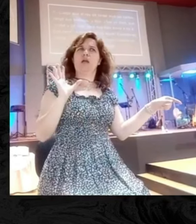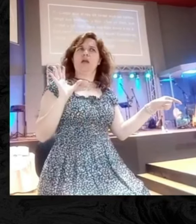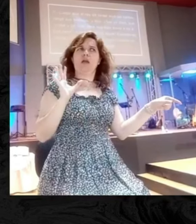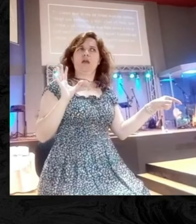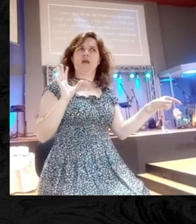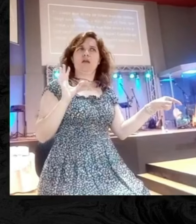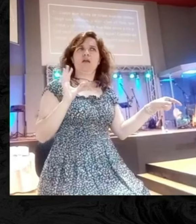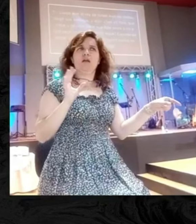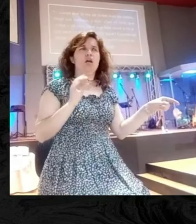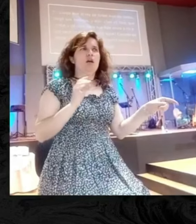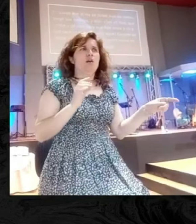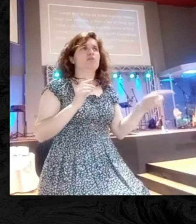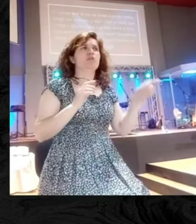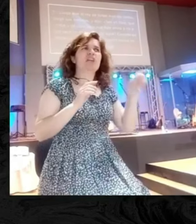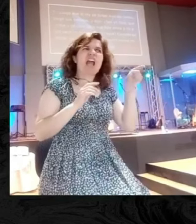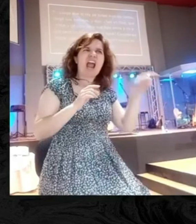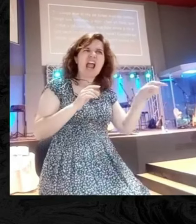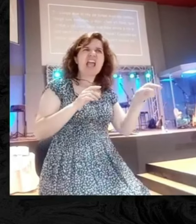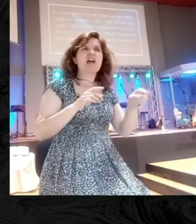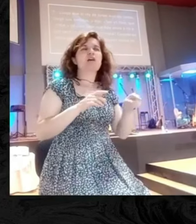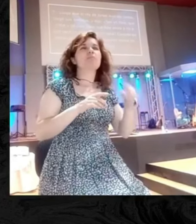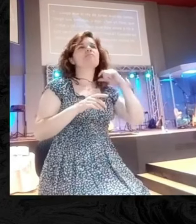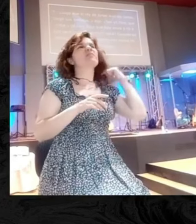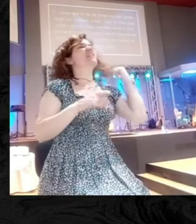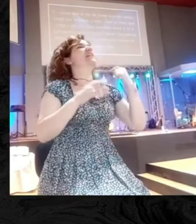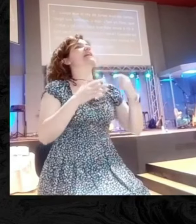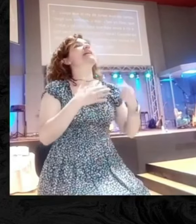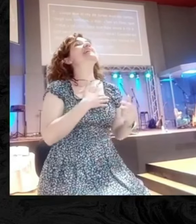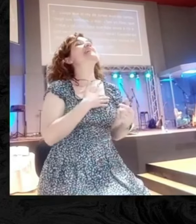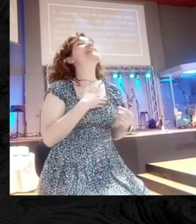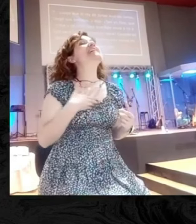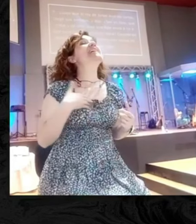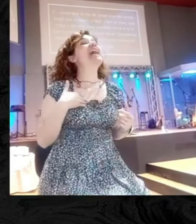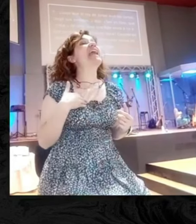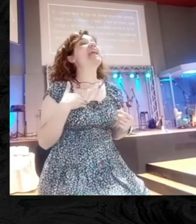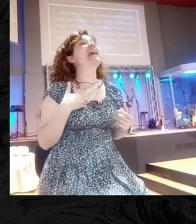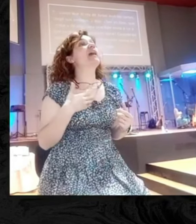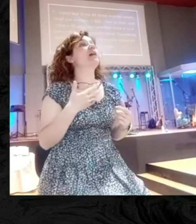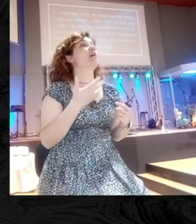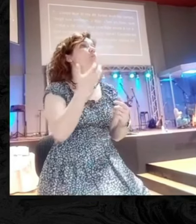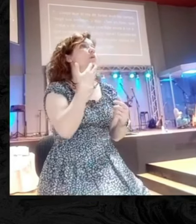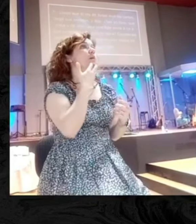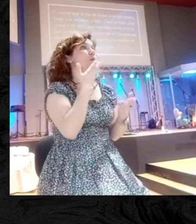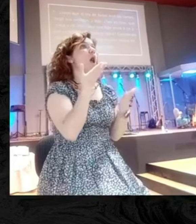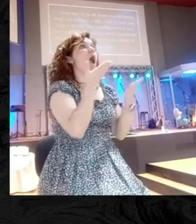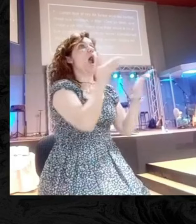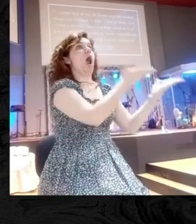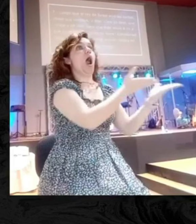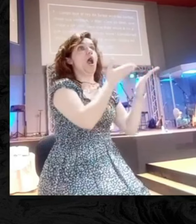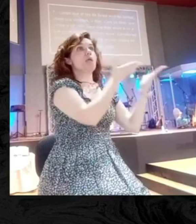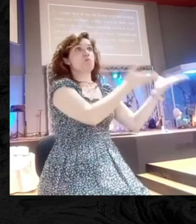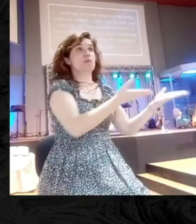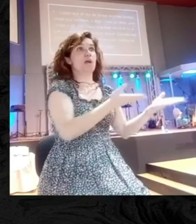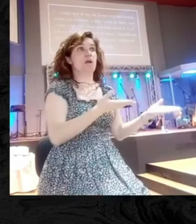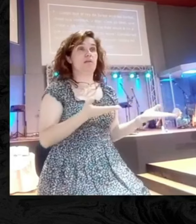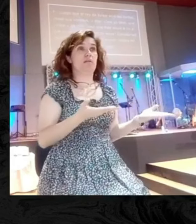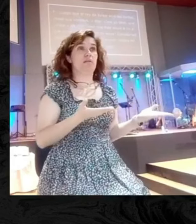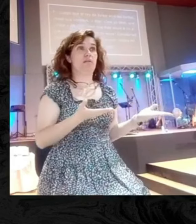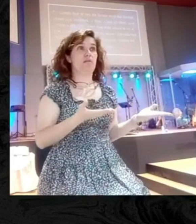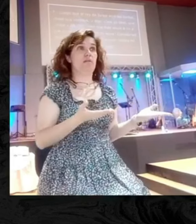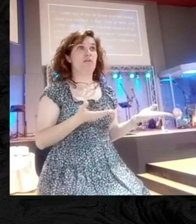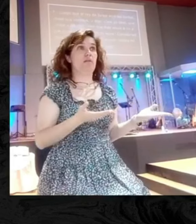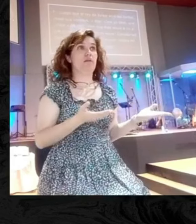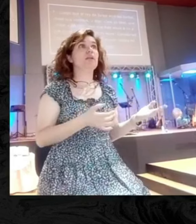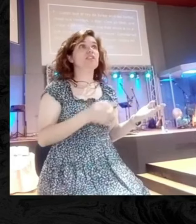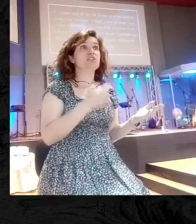normal porque quiere el beneficio para su enemigo que no era su enemigo porque lo está demostrando y y le dice